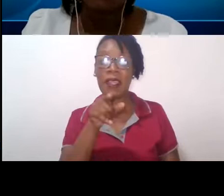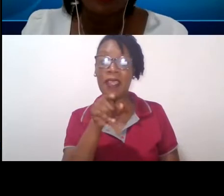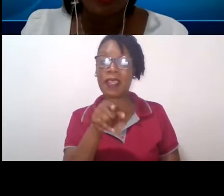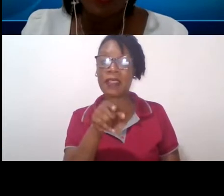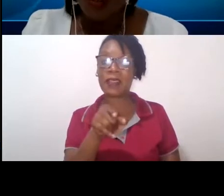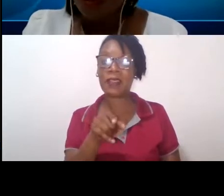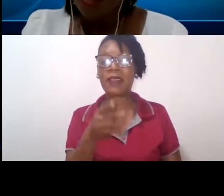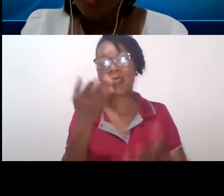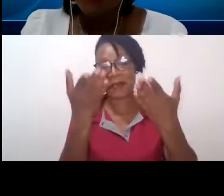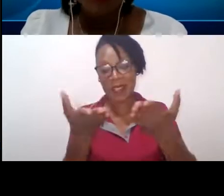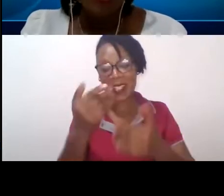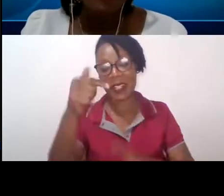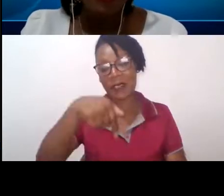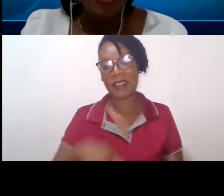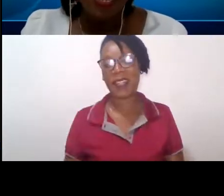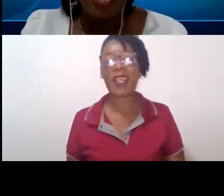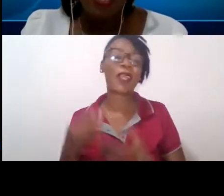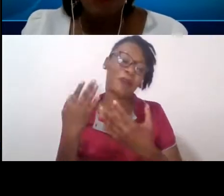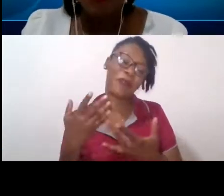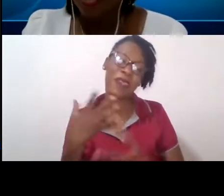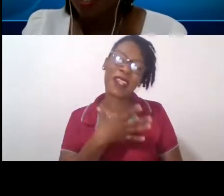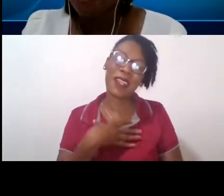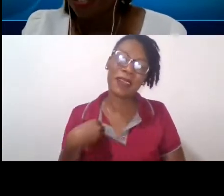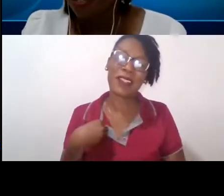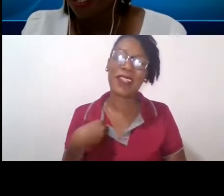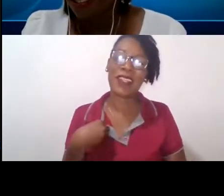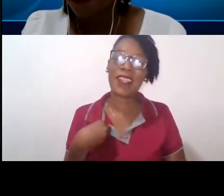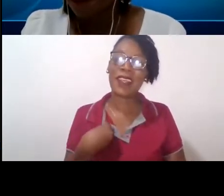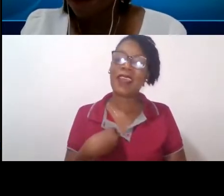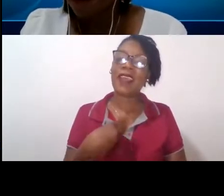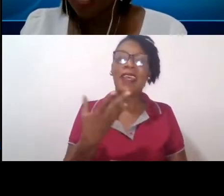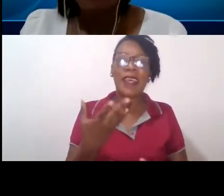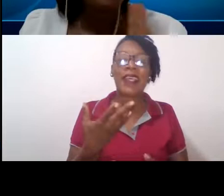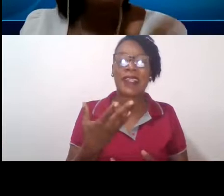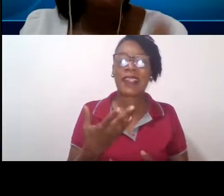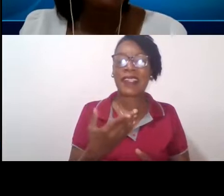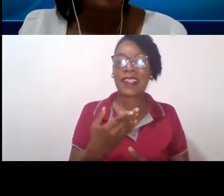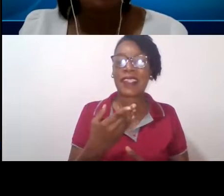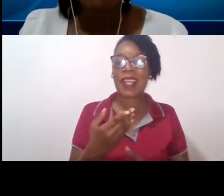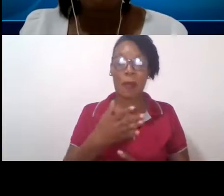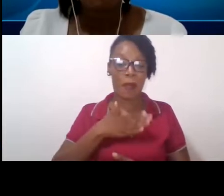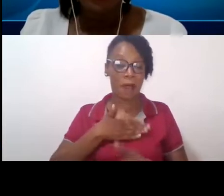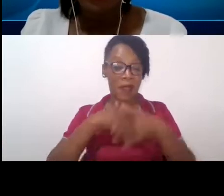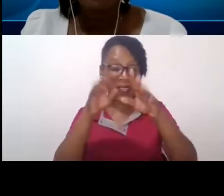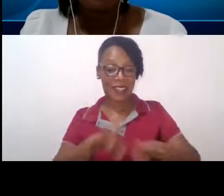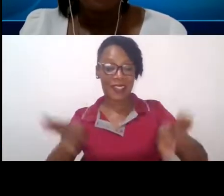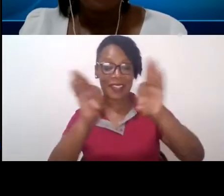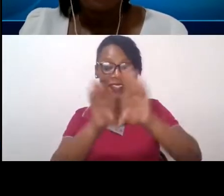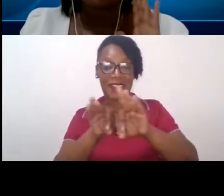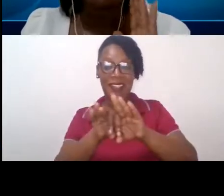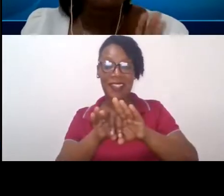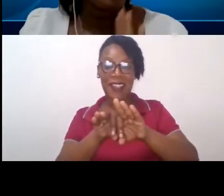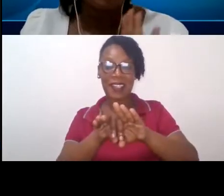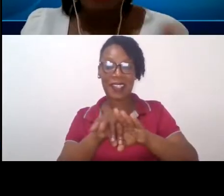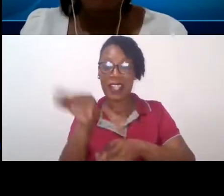tengo para ustedes hoy. Espero que les haya agradado. Créanme que lo más importante es